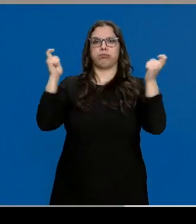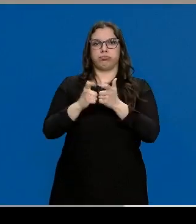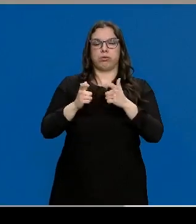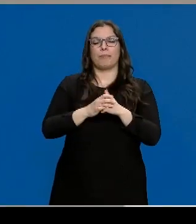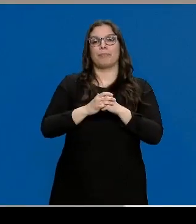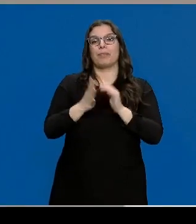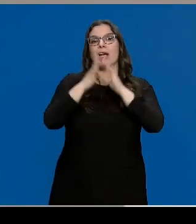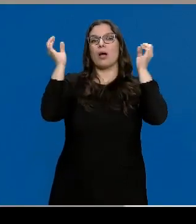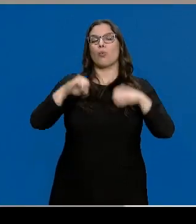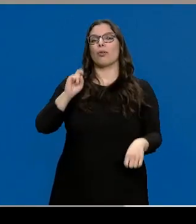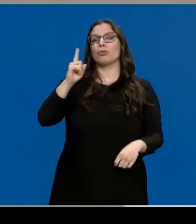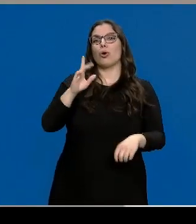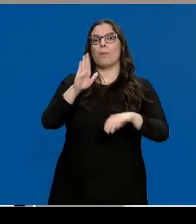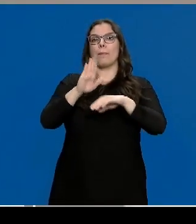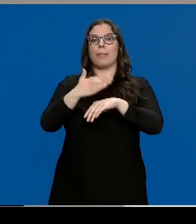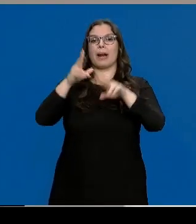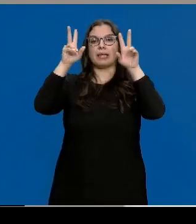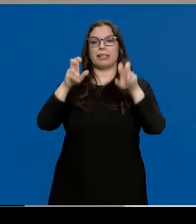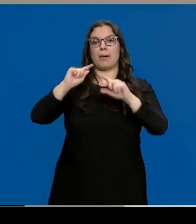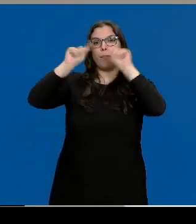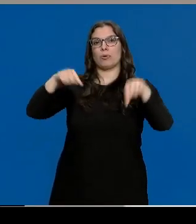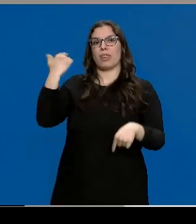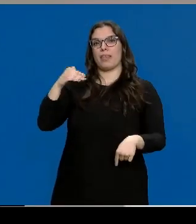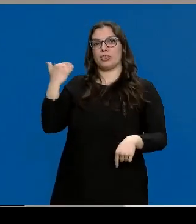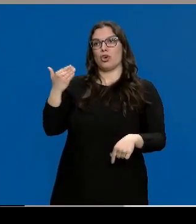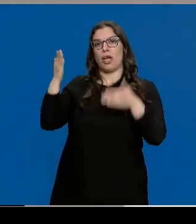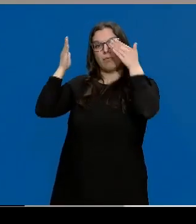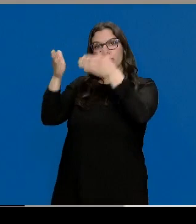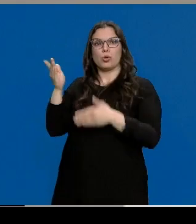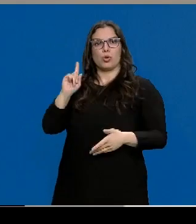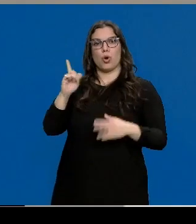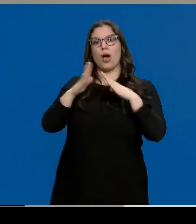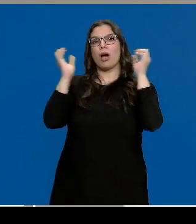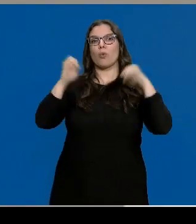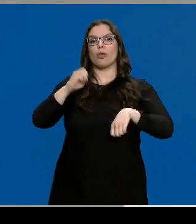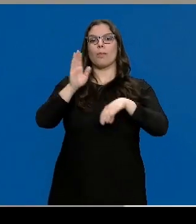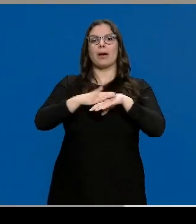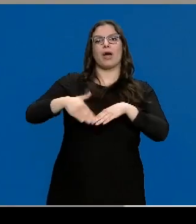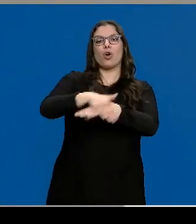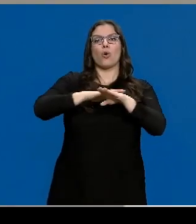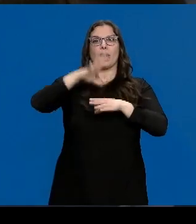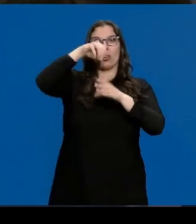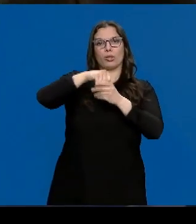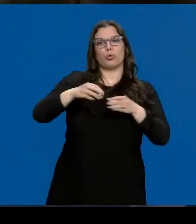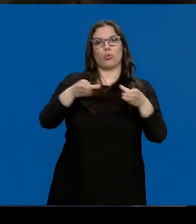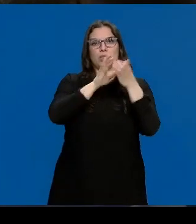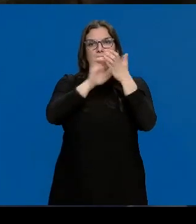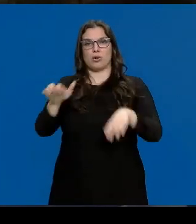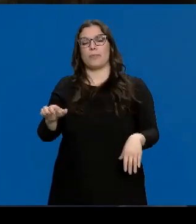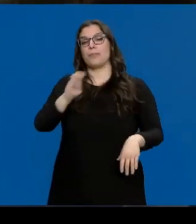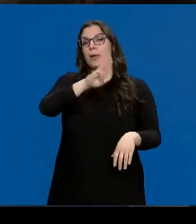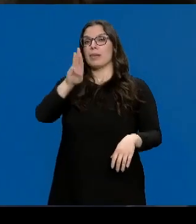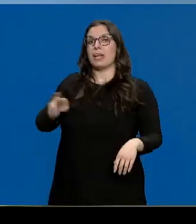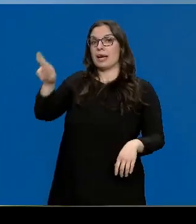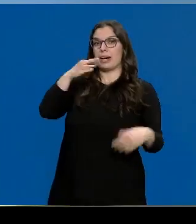acuerdo exclusivamente para la provincia de Soria, ¿no? Es un acuerdo, al final, para gobernar la Junta de Castilla y León. El PP repite